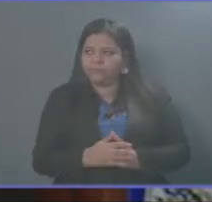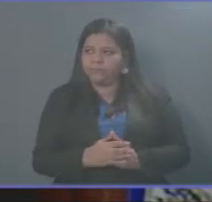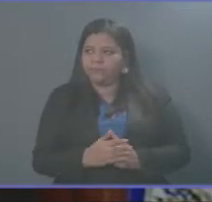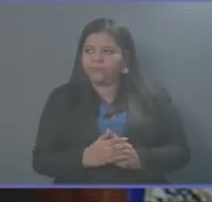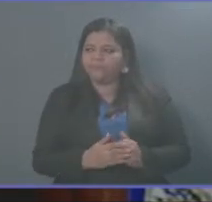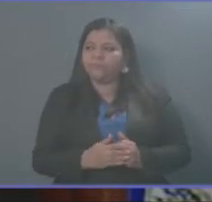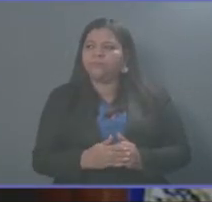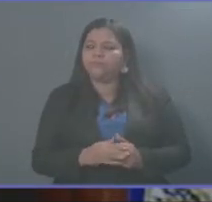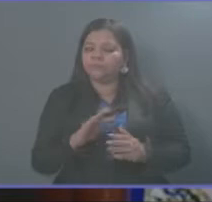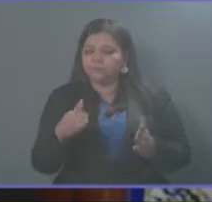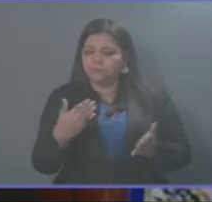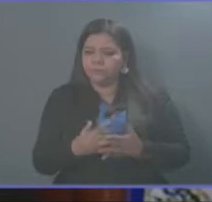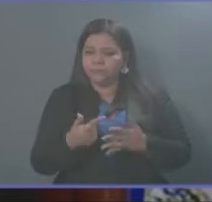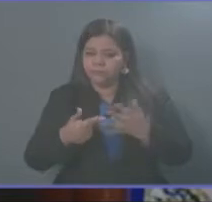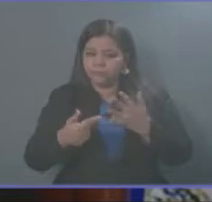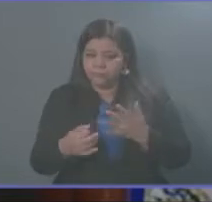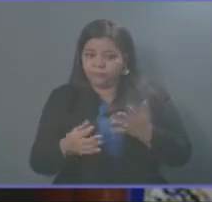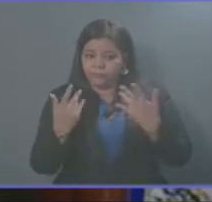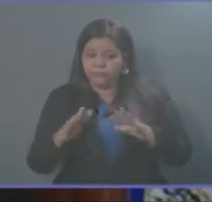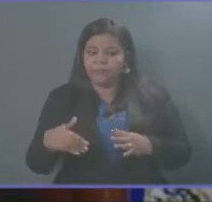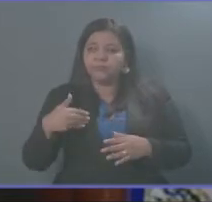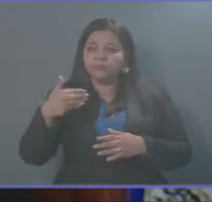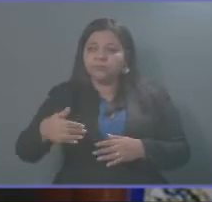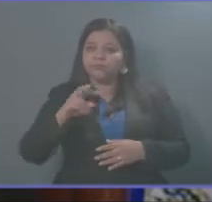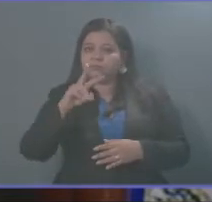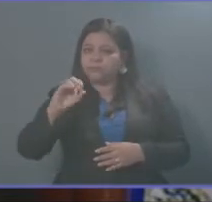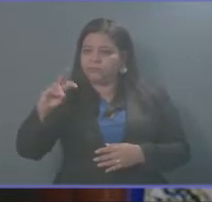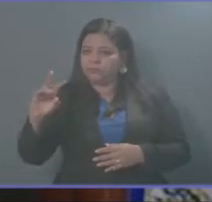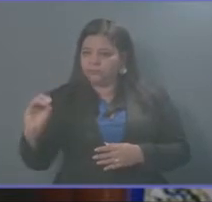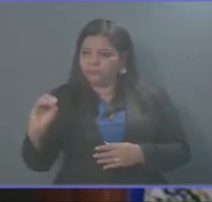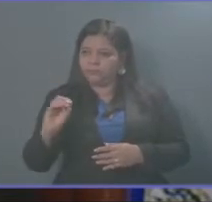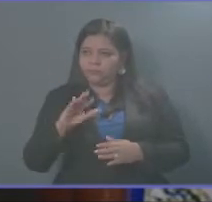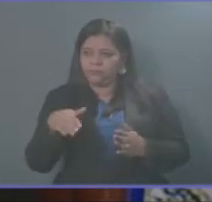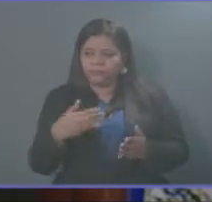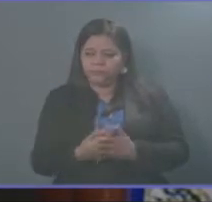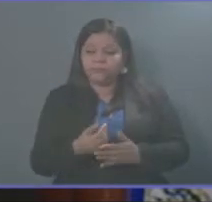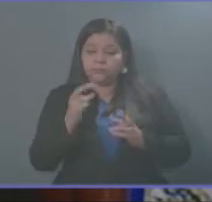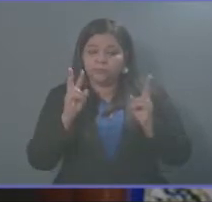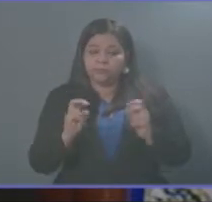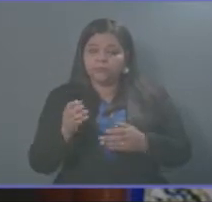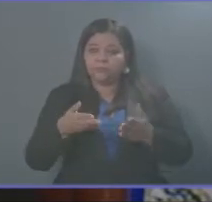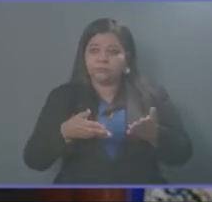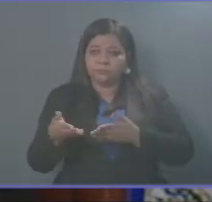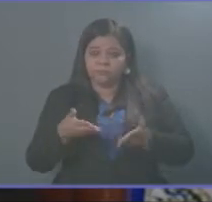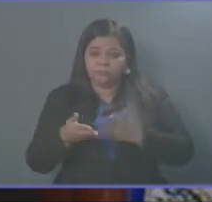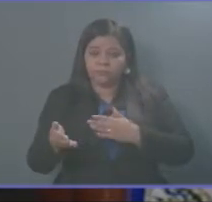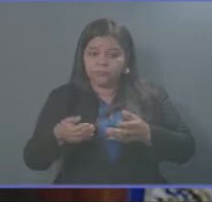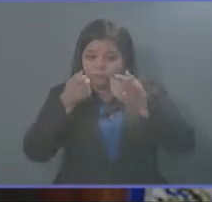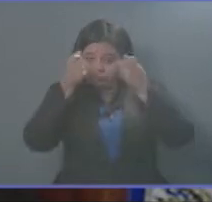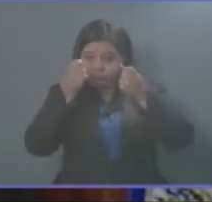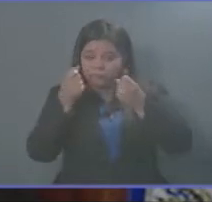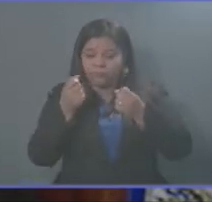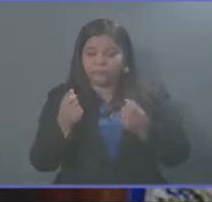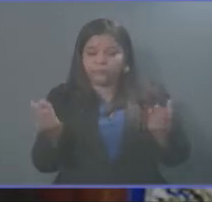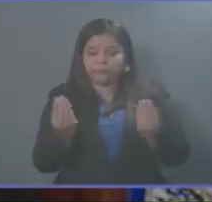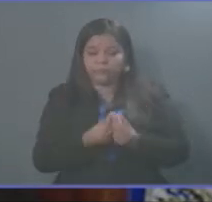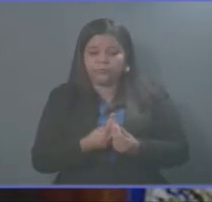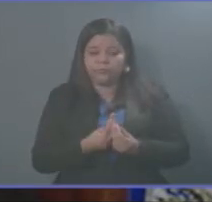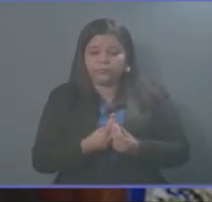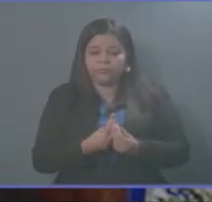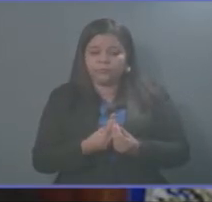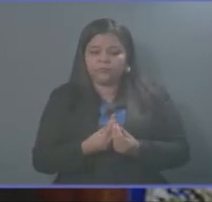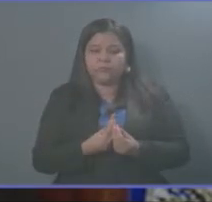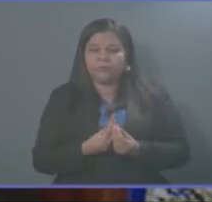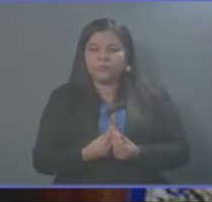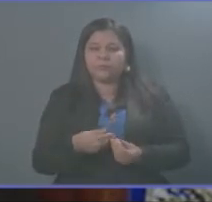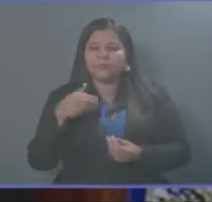ley, el presupuesto para el año 2020, la partida de bienes y servicios para centros penales es menor de lo que se tiene para